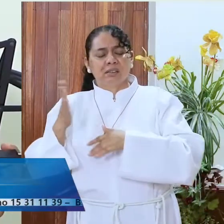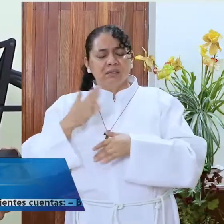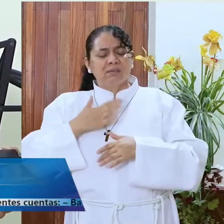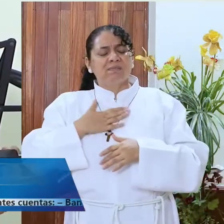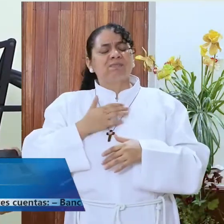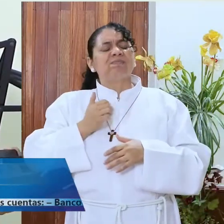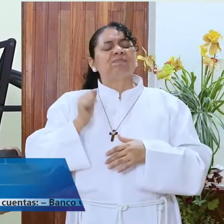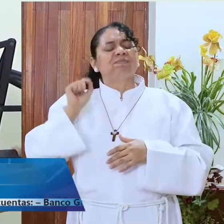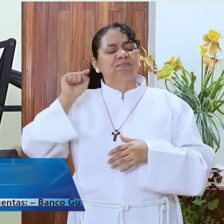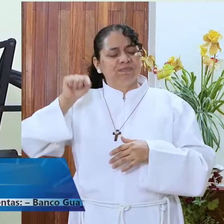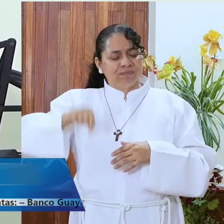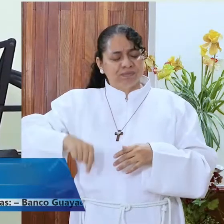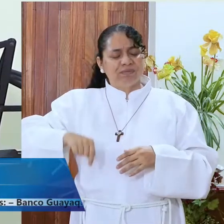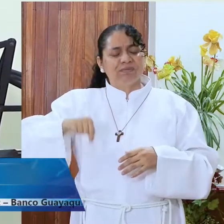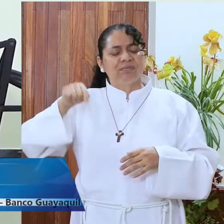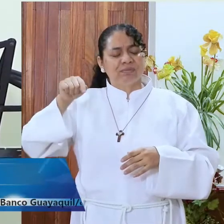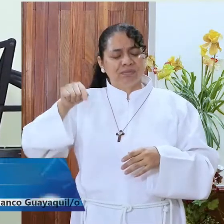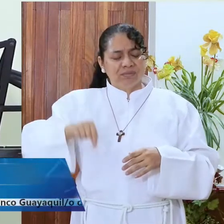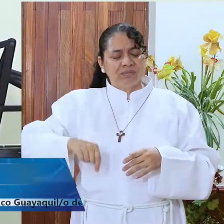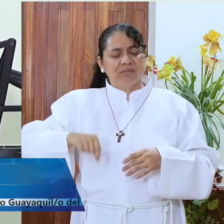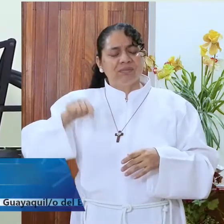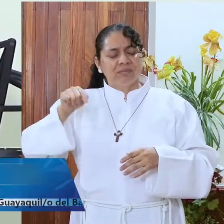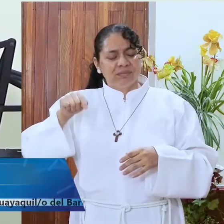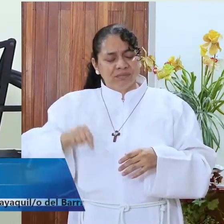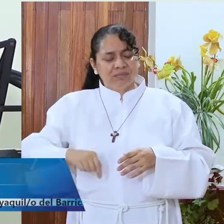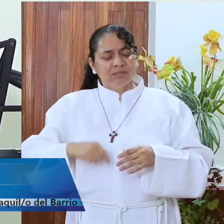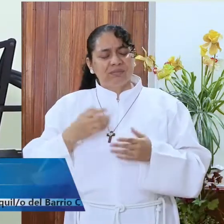jesús está aquí